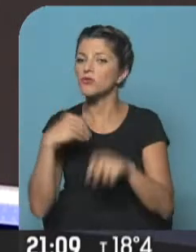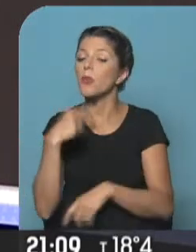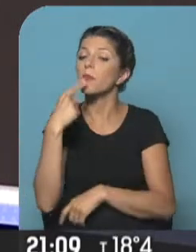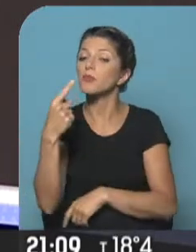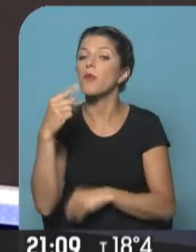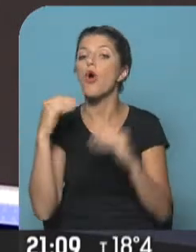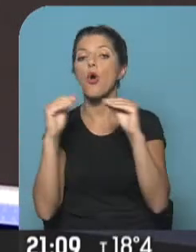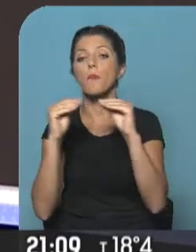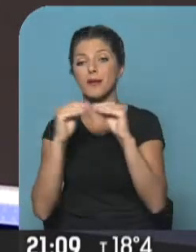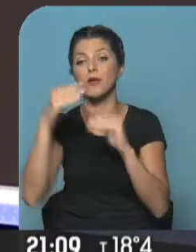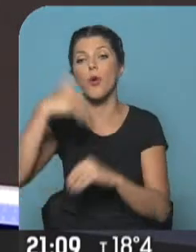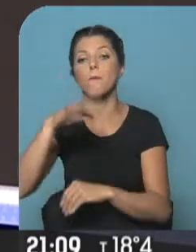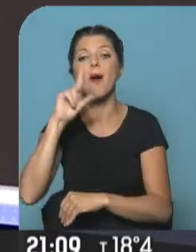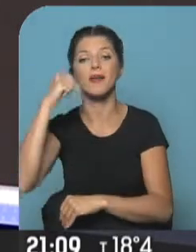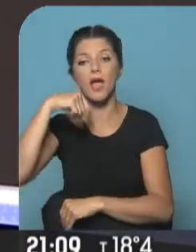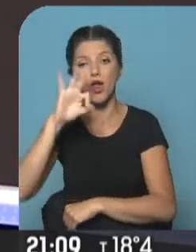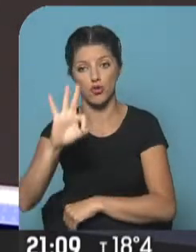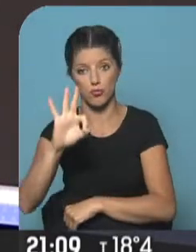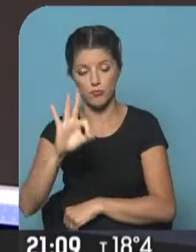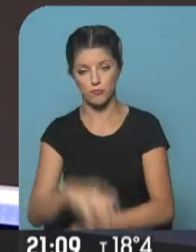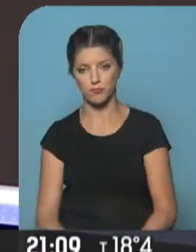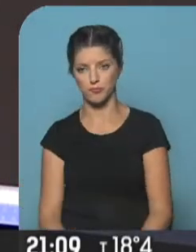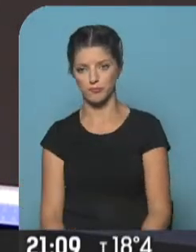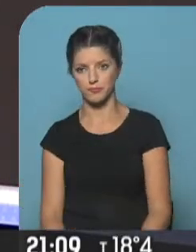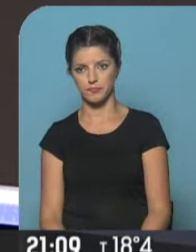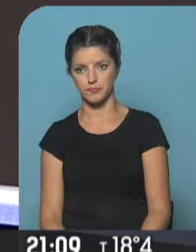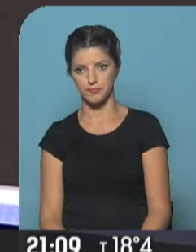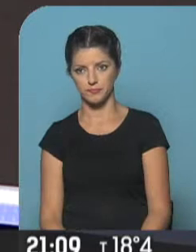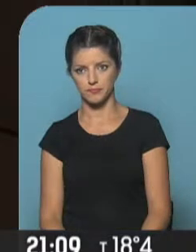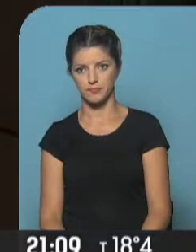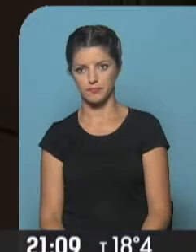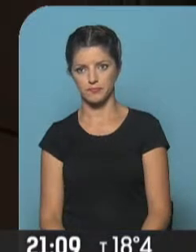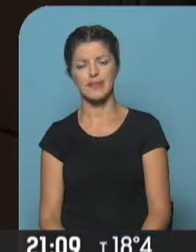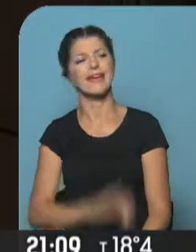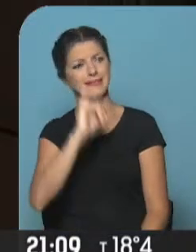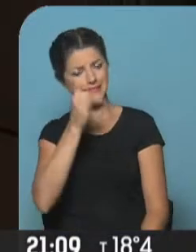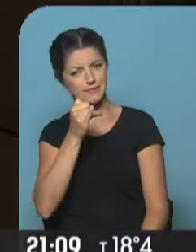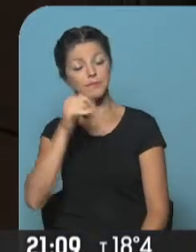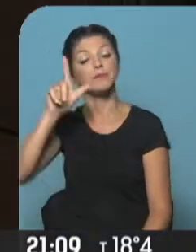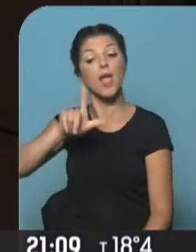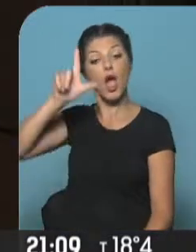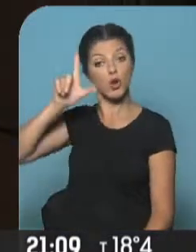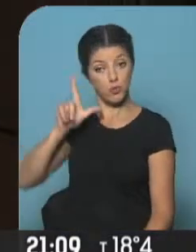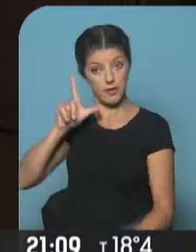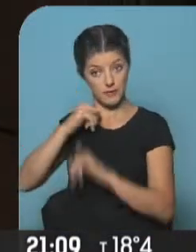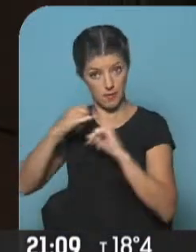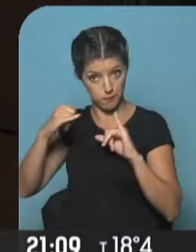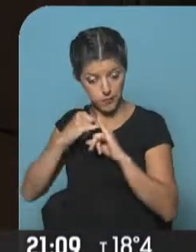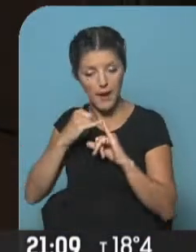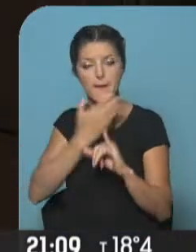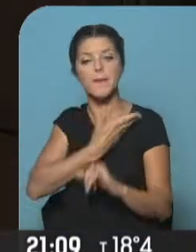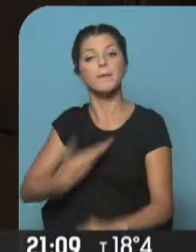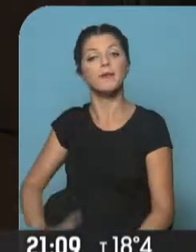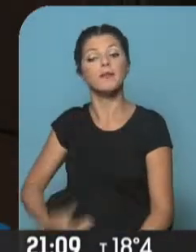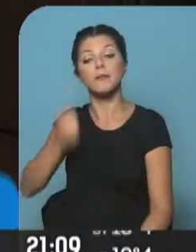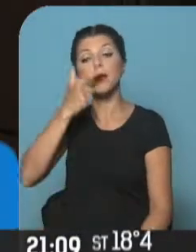Introcaso. Adelante, Mariano. Daniel, buenas noches. Sí, porque desde el lunes al mediodía, cuando el presidente Mauricio Macri presentó